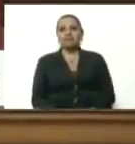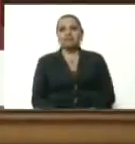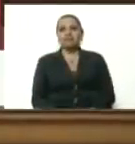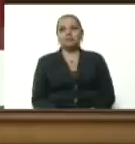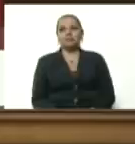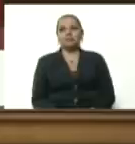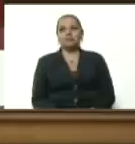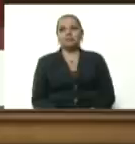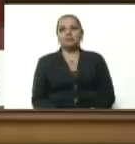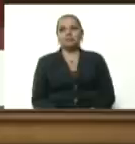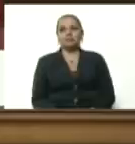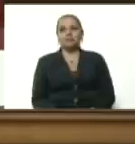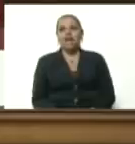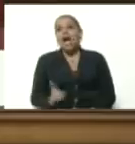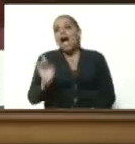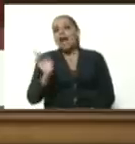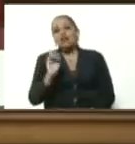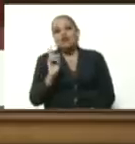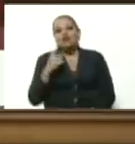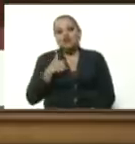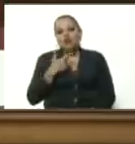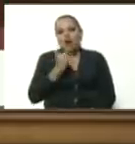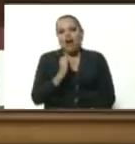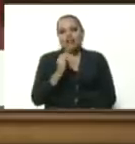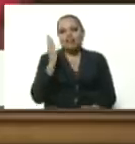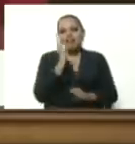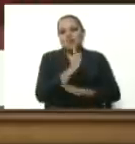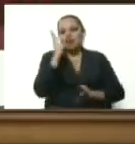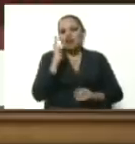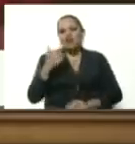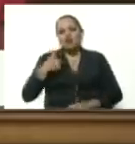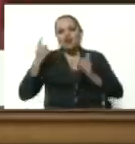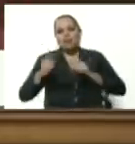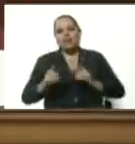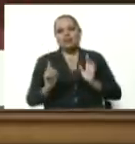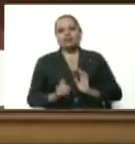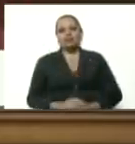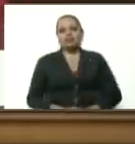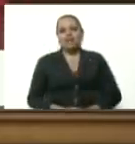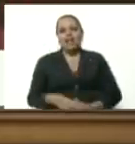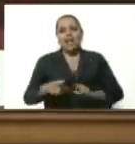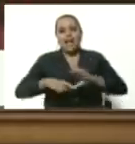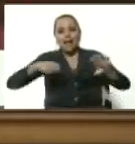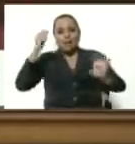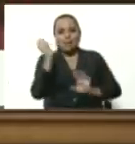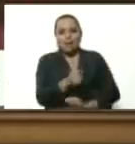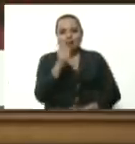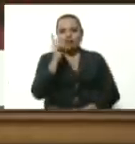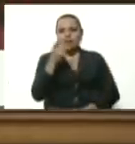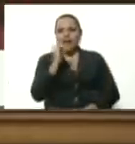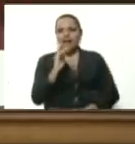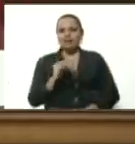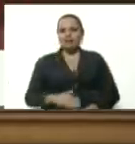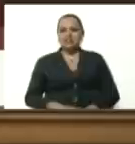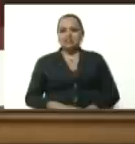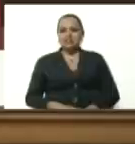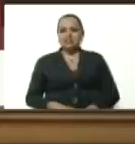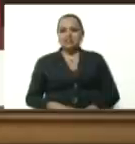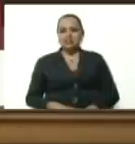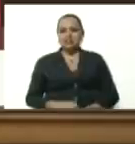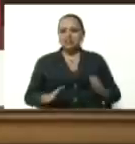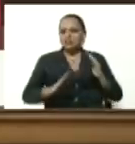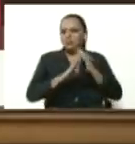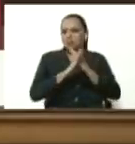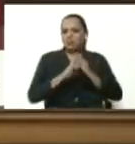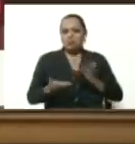Ah, la verdad que yo estoy sancionado, ¿vale? se me había olvidado. Hasta el mazo está sancionado, ¿vale? Qué ridiculez, Dios mío querido. Hasta el mazo está